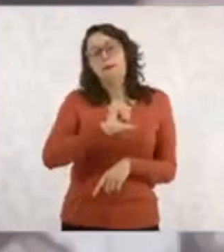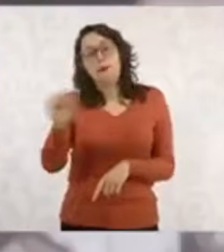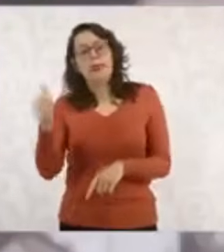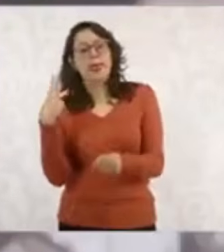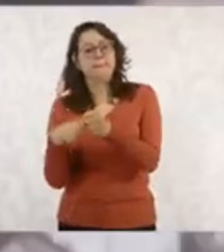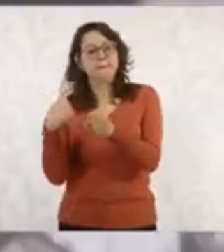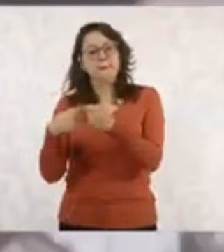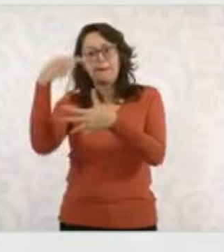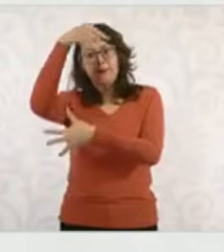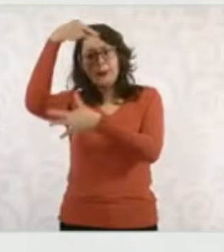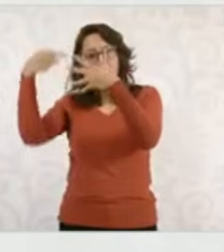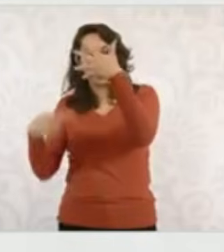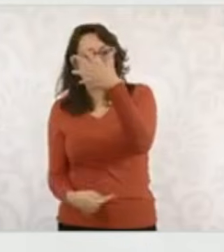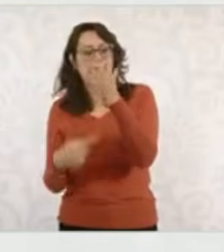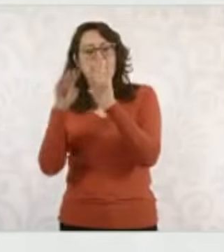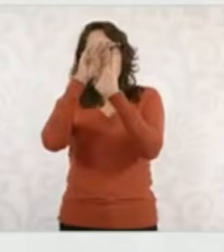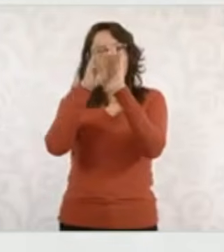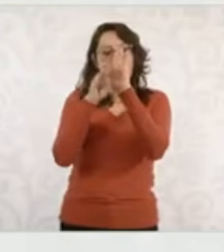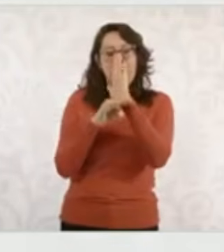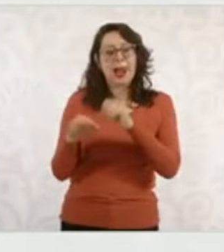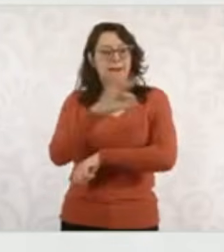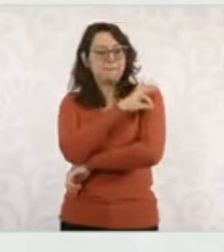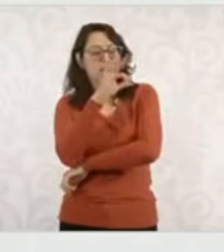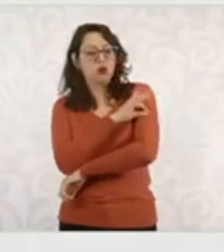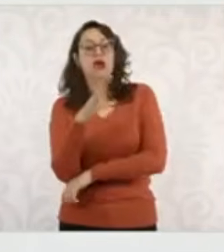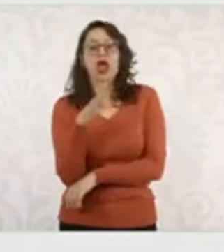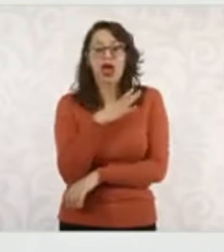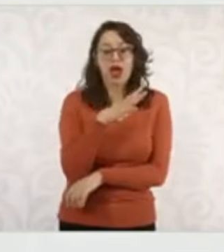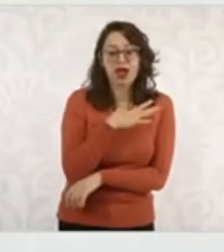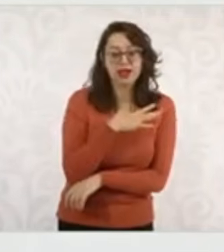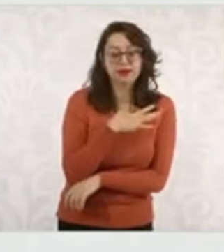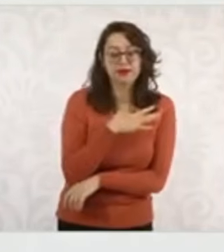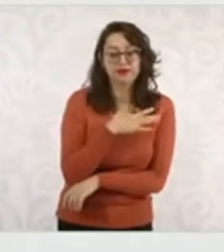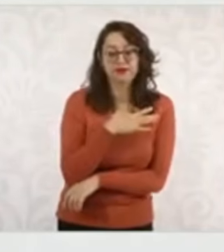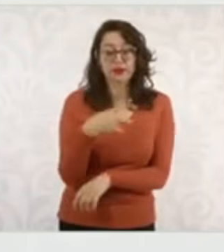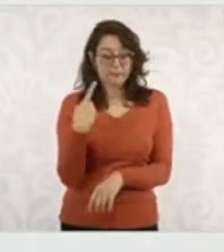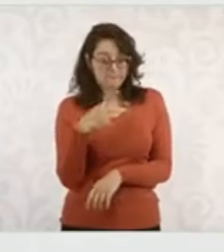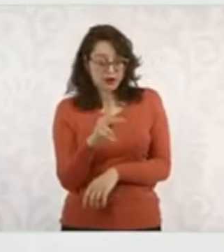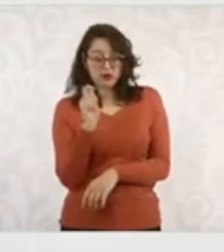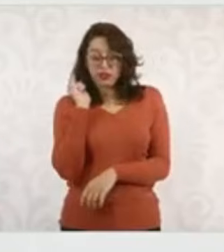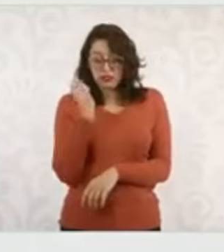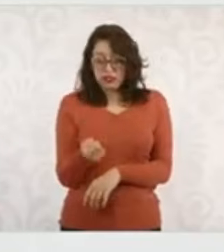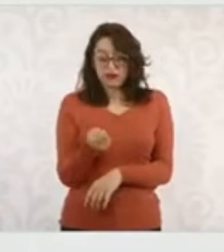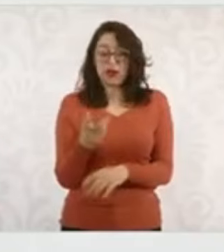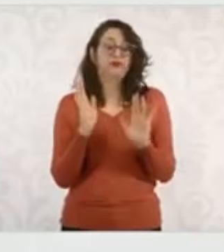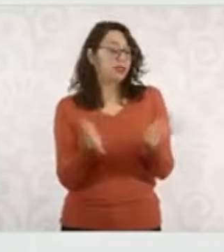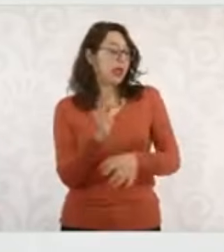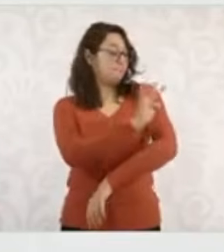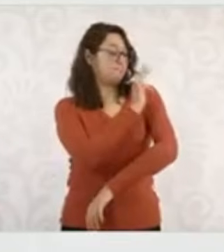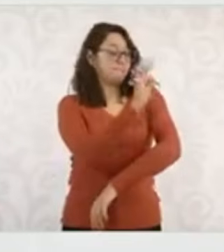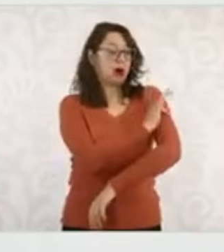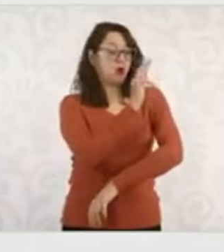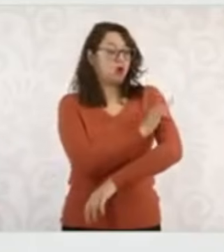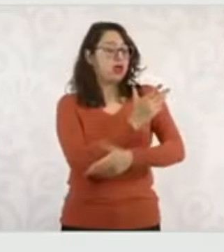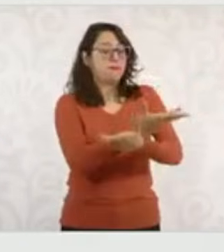otras enfermedades, la temporada invernal, etcétera. Pero eso no sustituye que se deje de